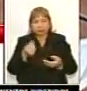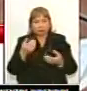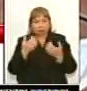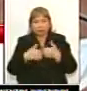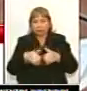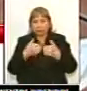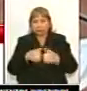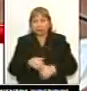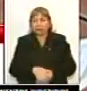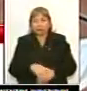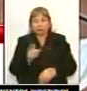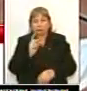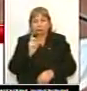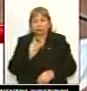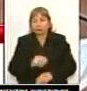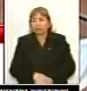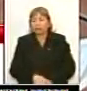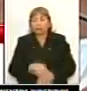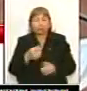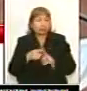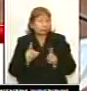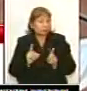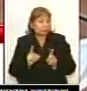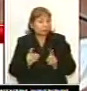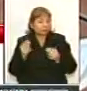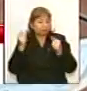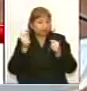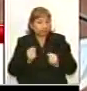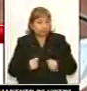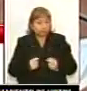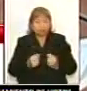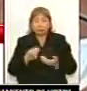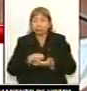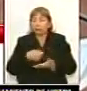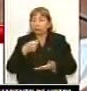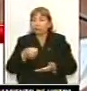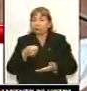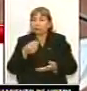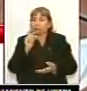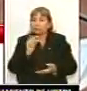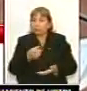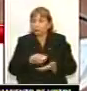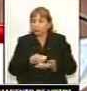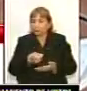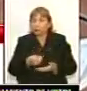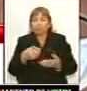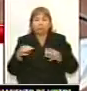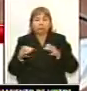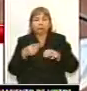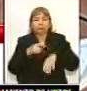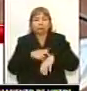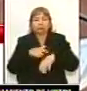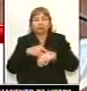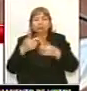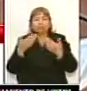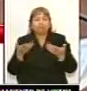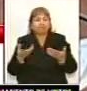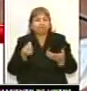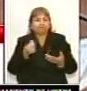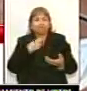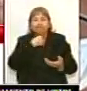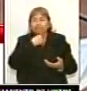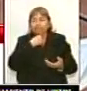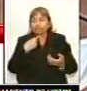empresarios. No es, señor. Y sin embargo se están apoderando, otorgando pensiones miserables. Nos hacen perder dinero. En esto de